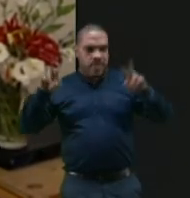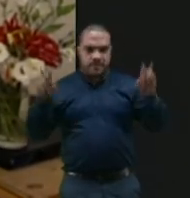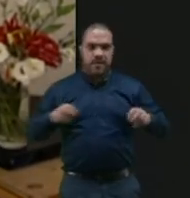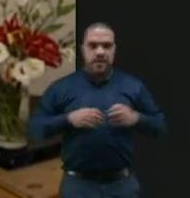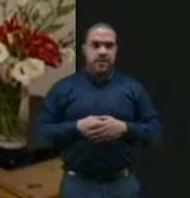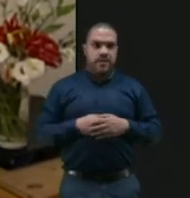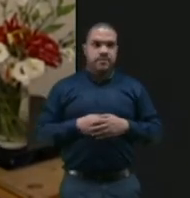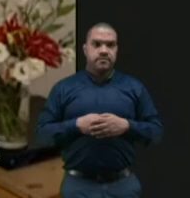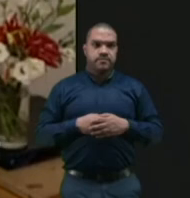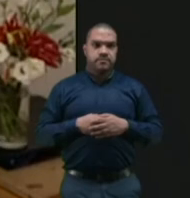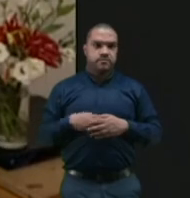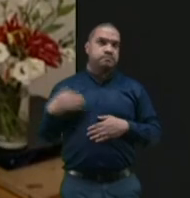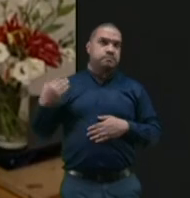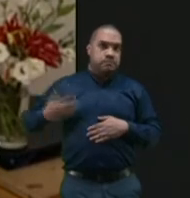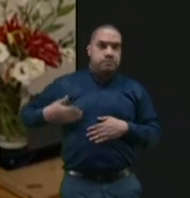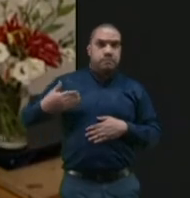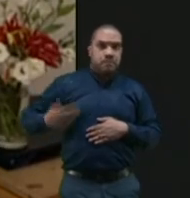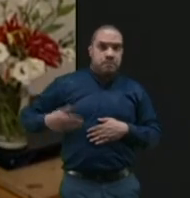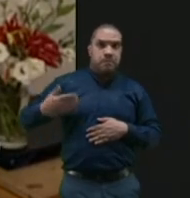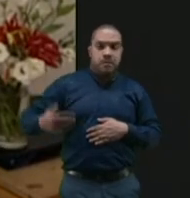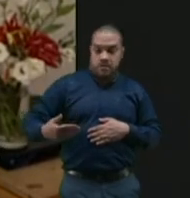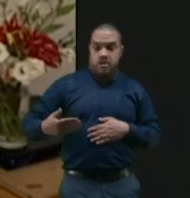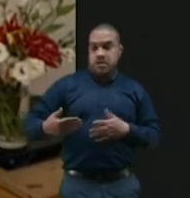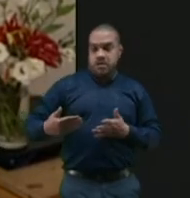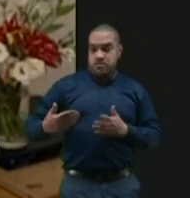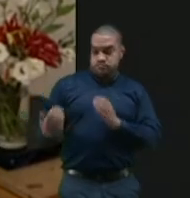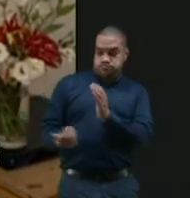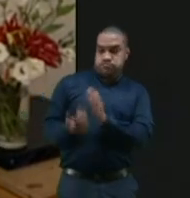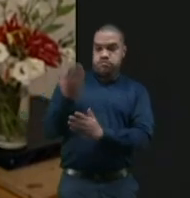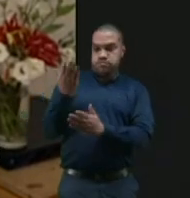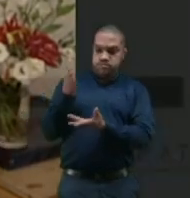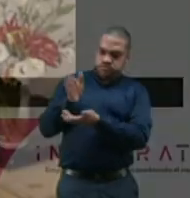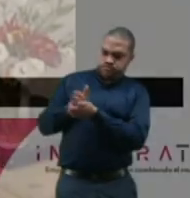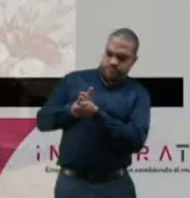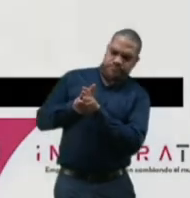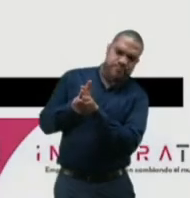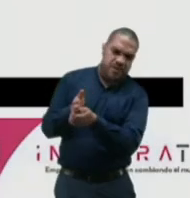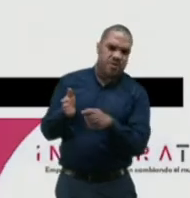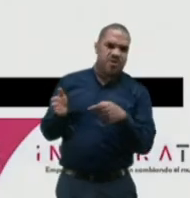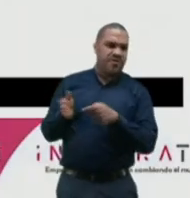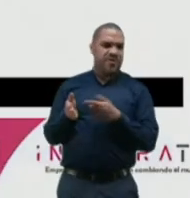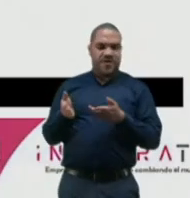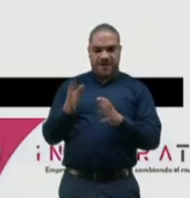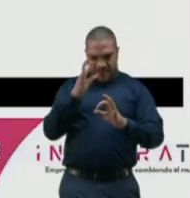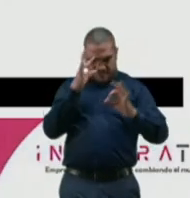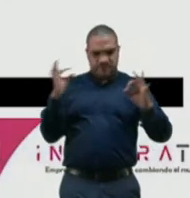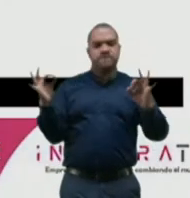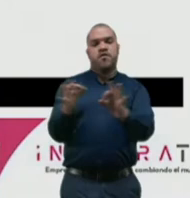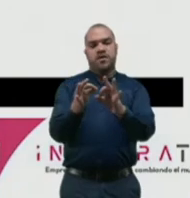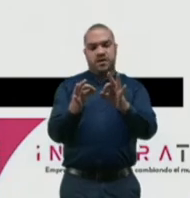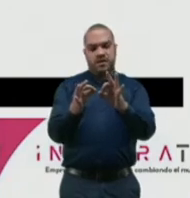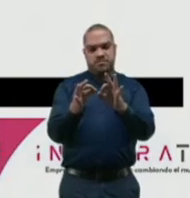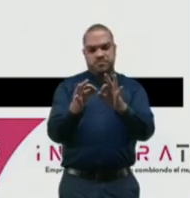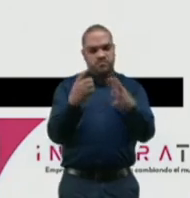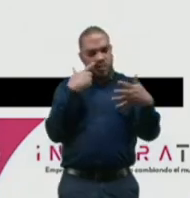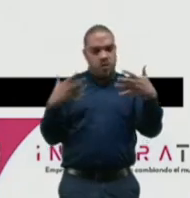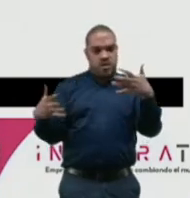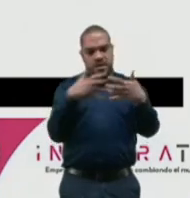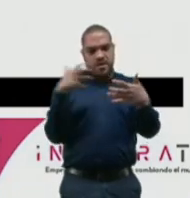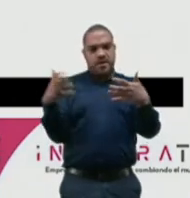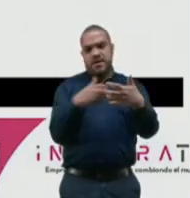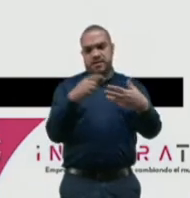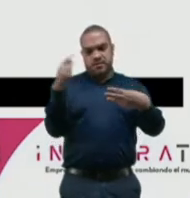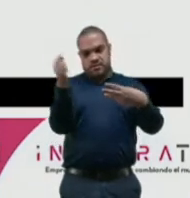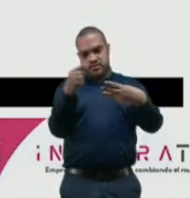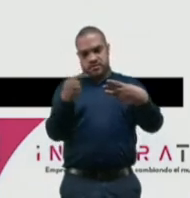creado algunos métodos o un enfoque sistemático, por así decirlo, donde de hecho miro 3 elementos